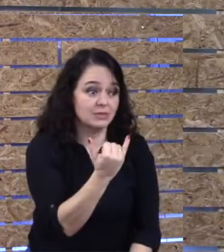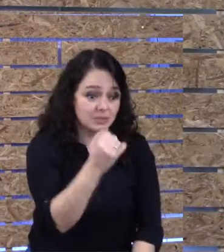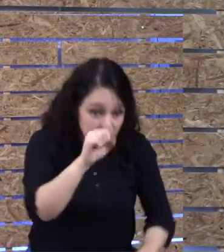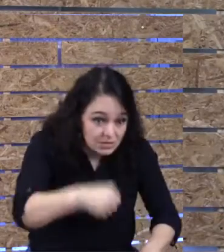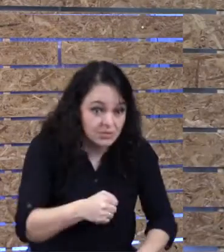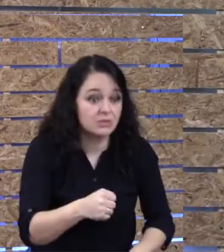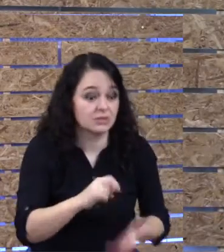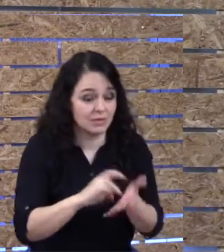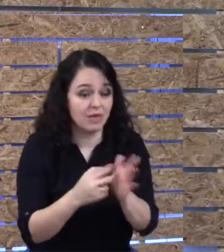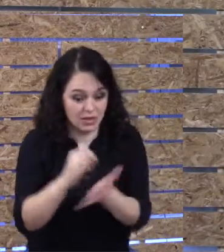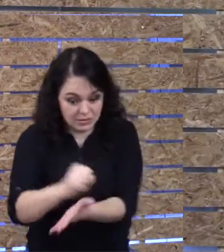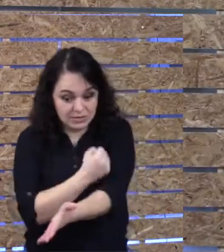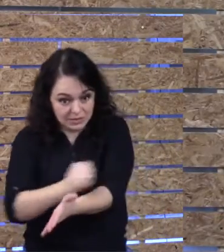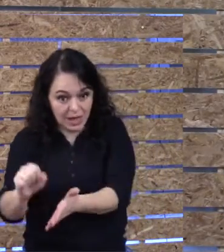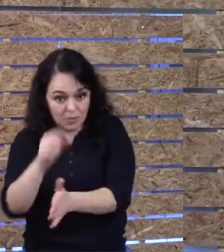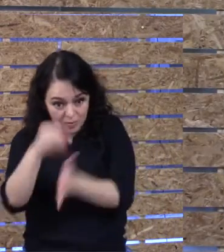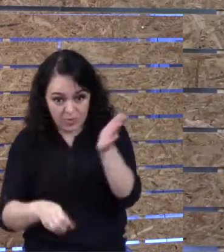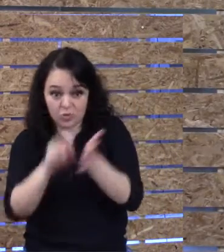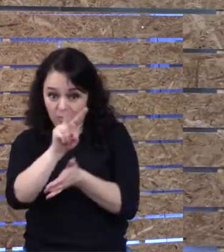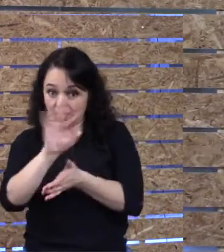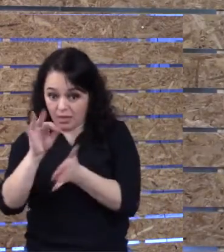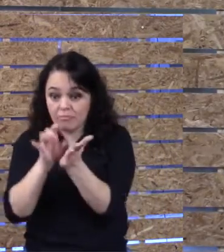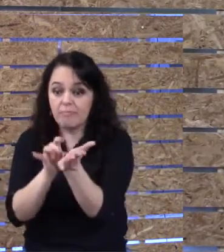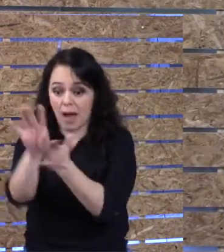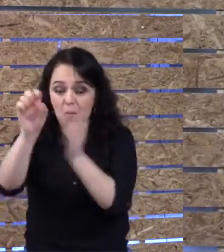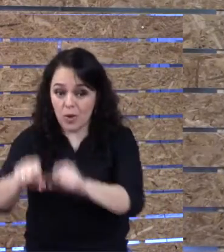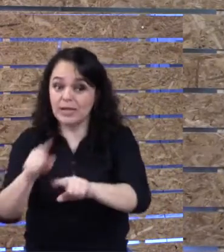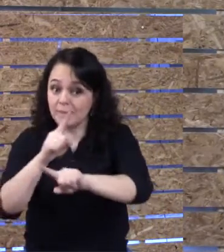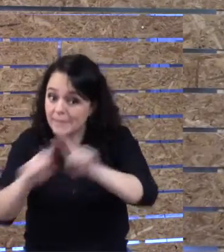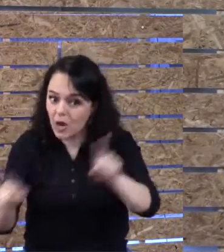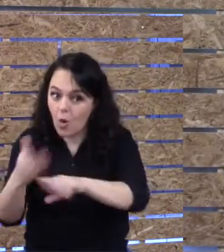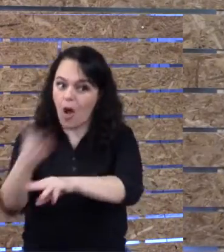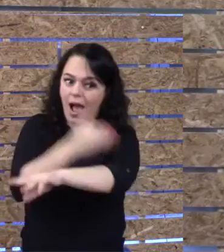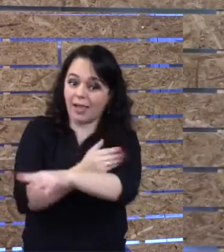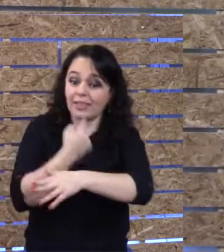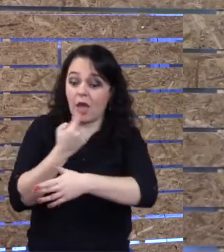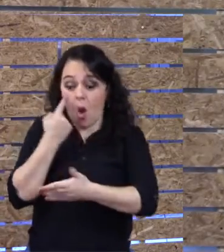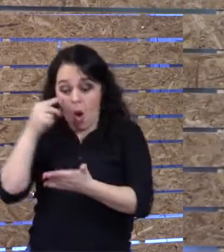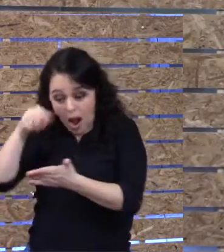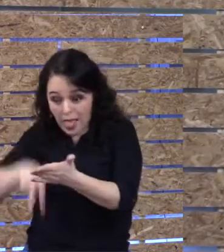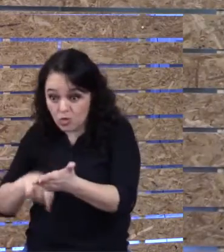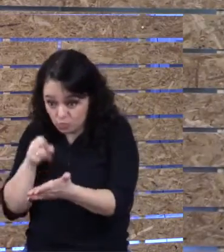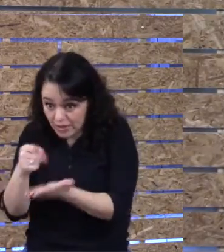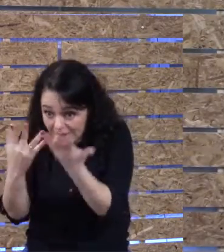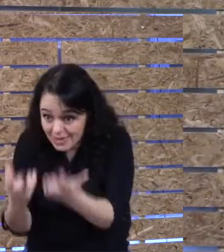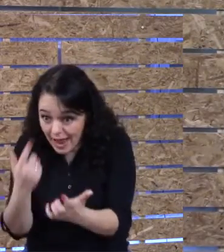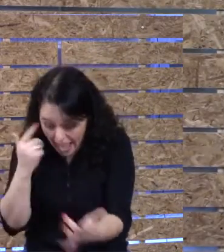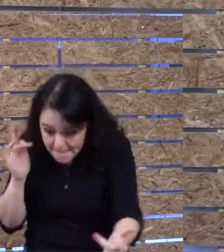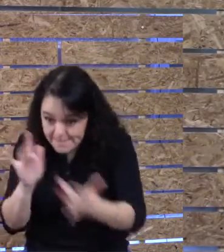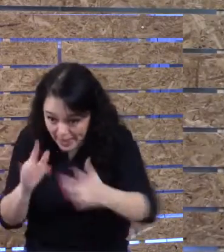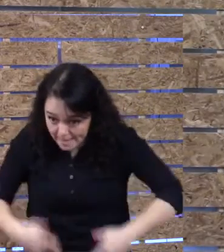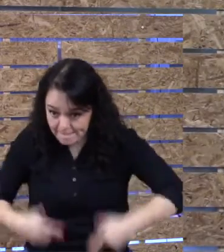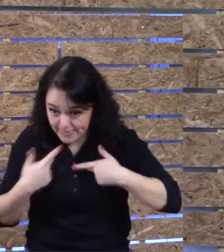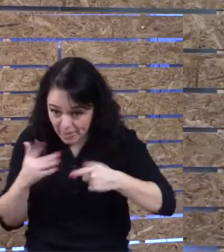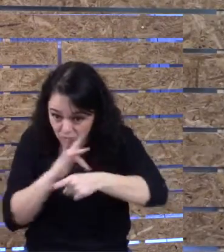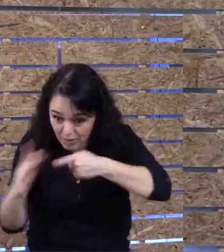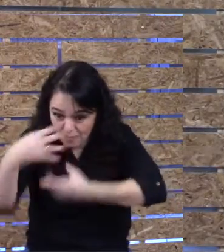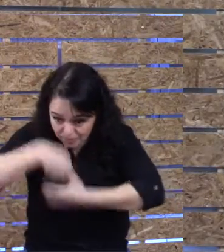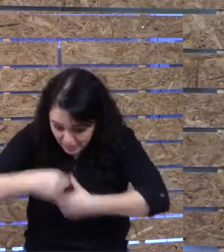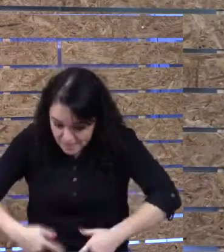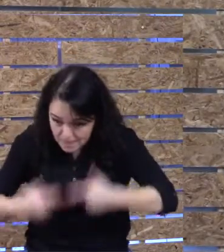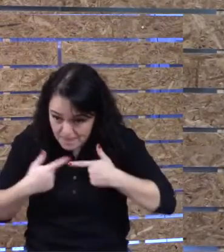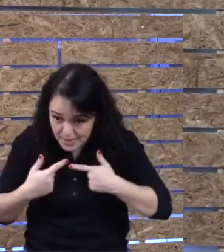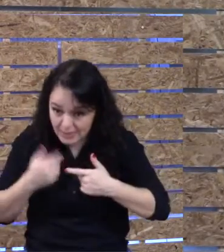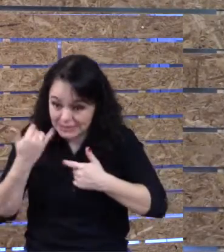Está bien mandarle el Salmo 23, pero le voy a decir: mira lo precioso del Salmo 23. ¿Quieres eso? ¿Quieres eso? Lee